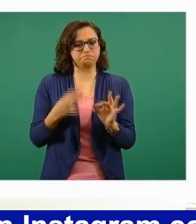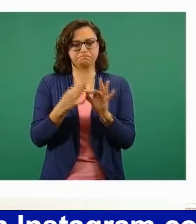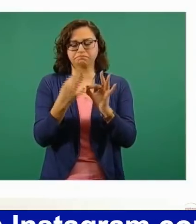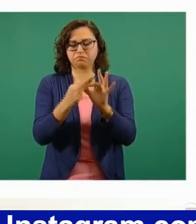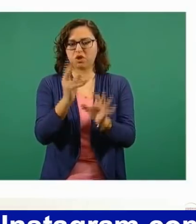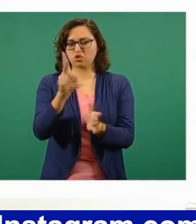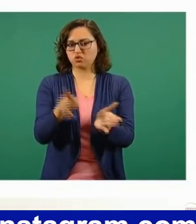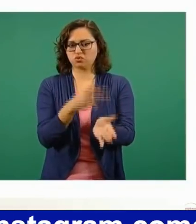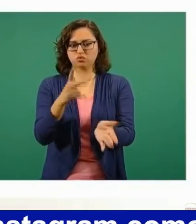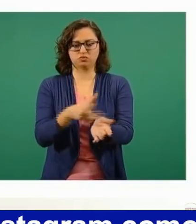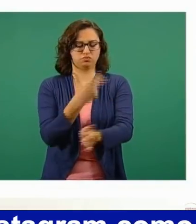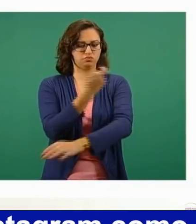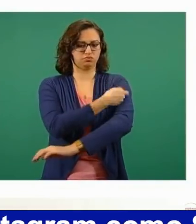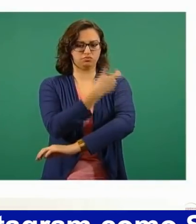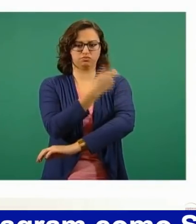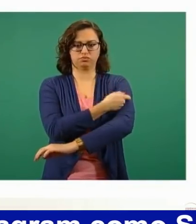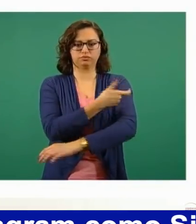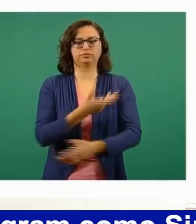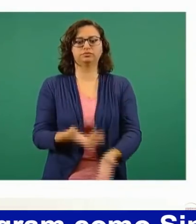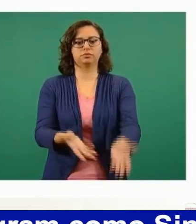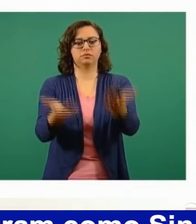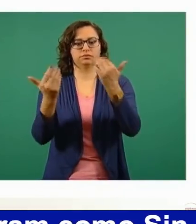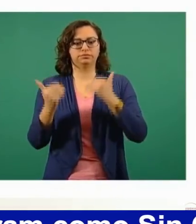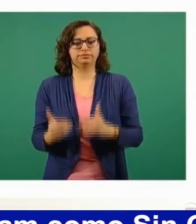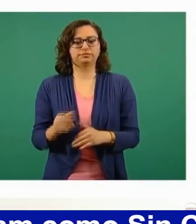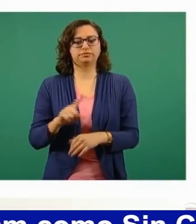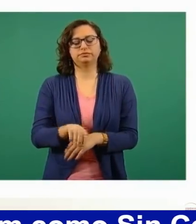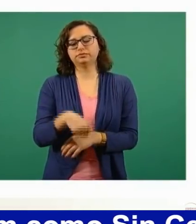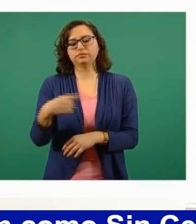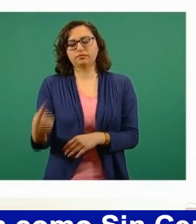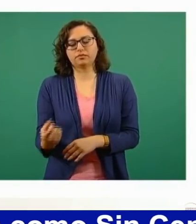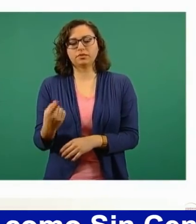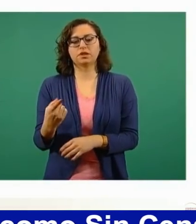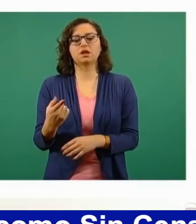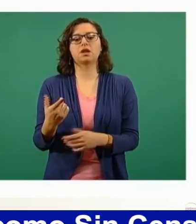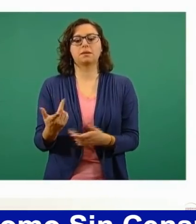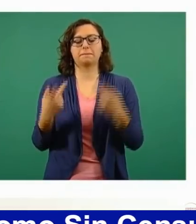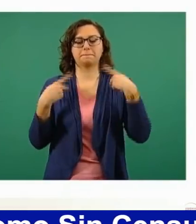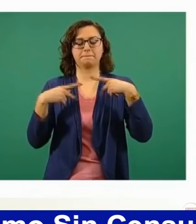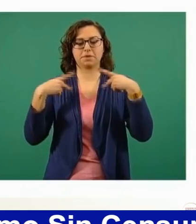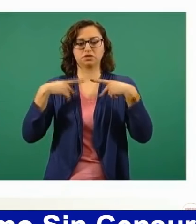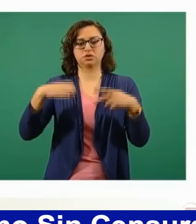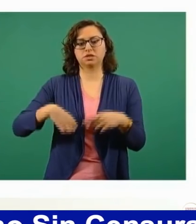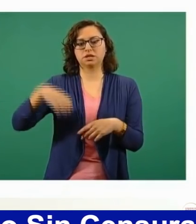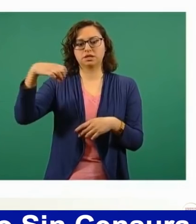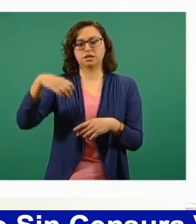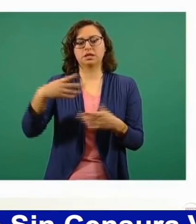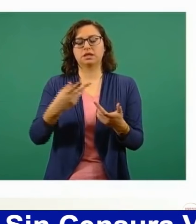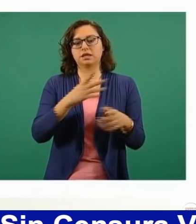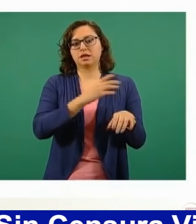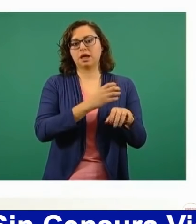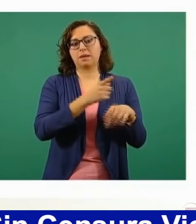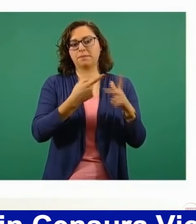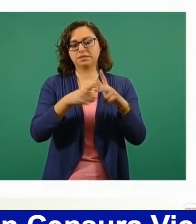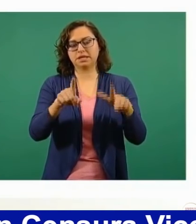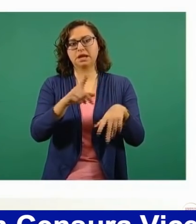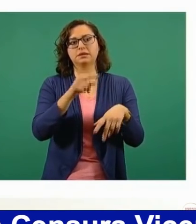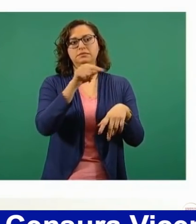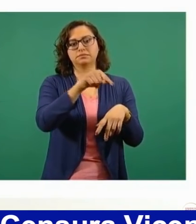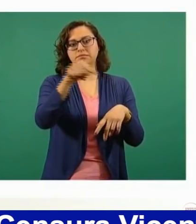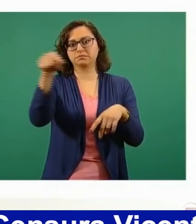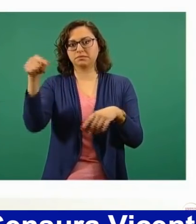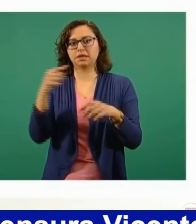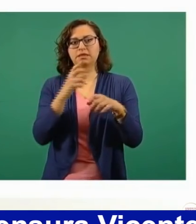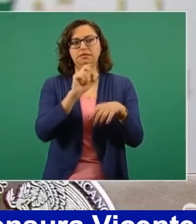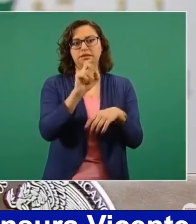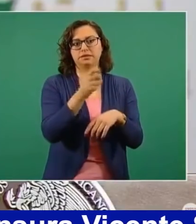semanas, y procedemos ahora, justo como estamos anunciando, a el resto de las 31 entidades federativas en